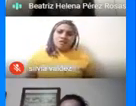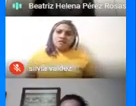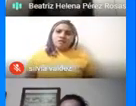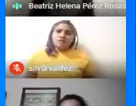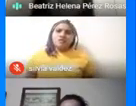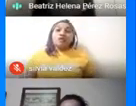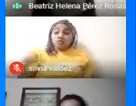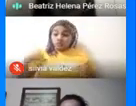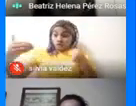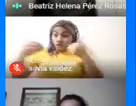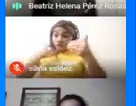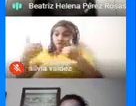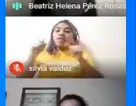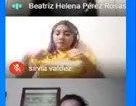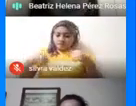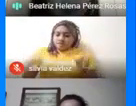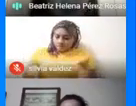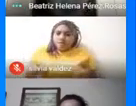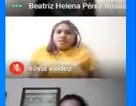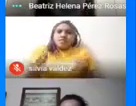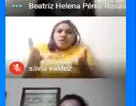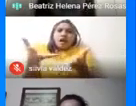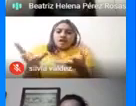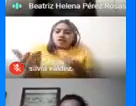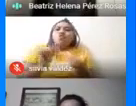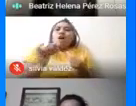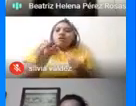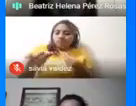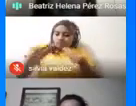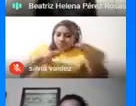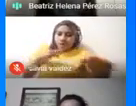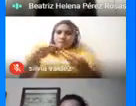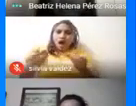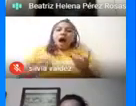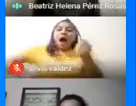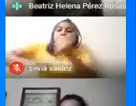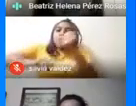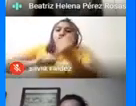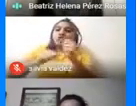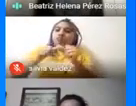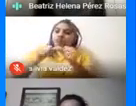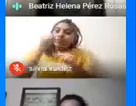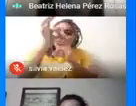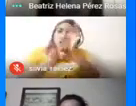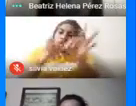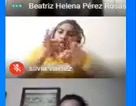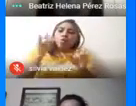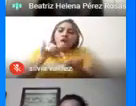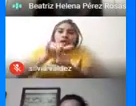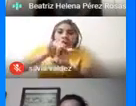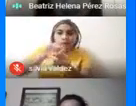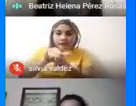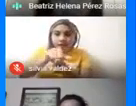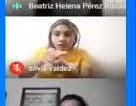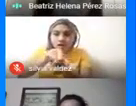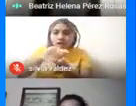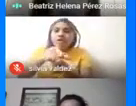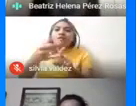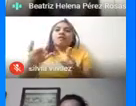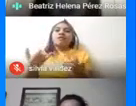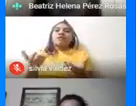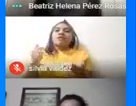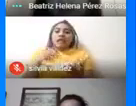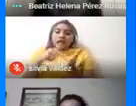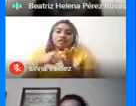Como cliente también da, también aporta a la sostenibilidad y al equilibrio de pues